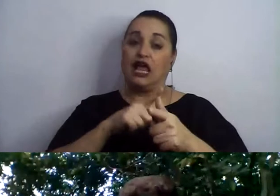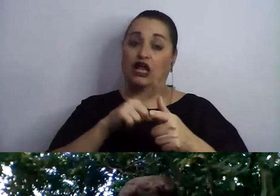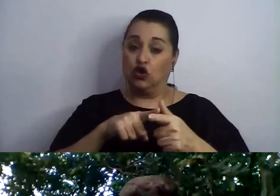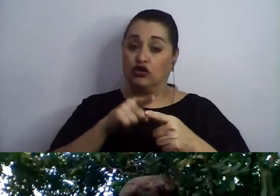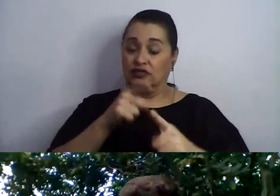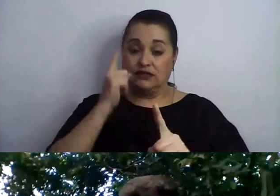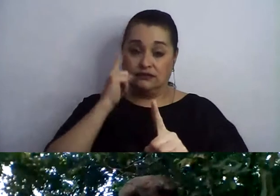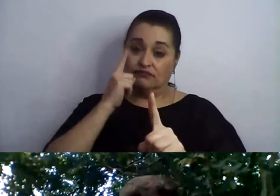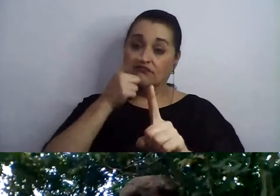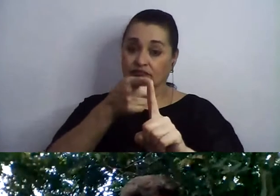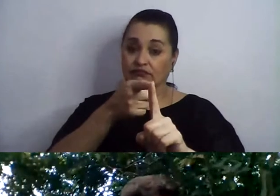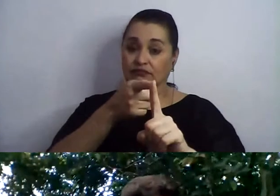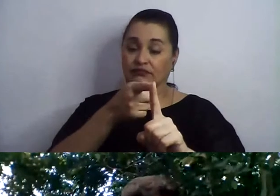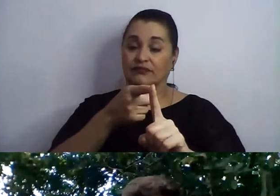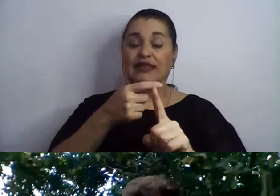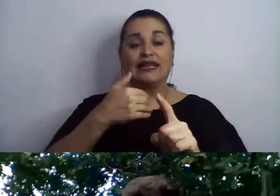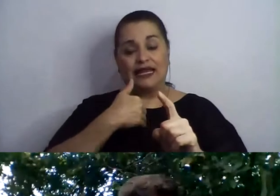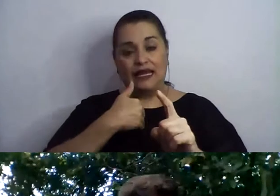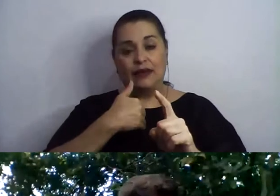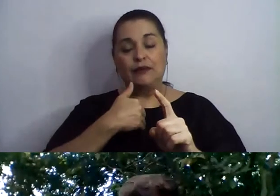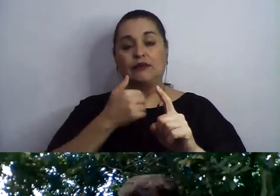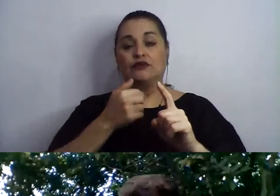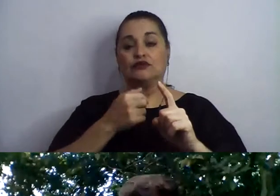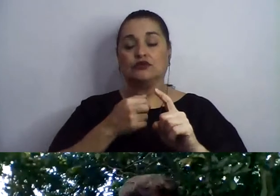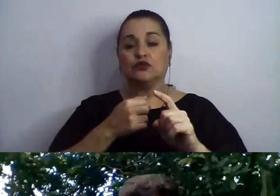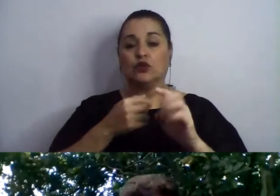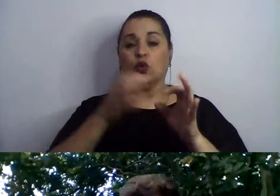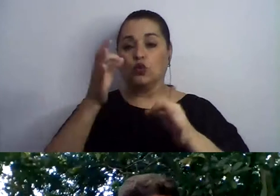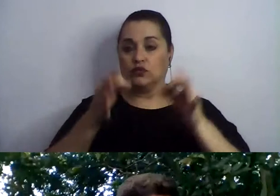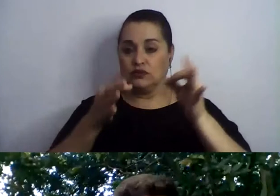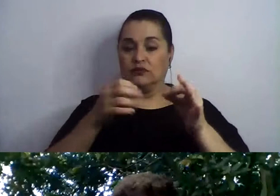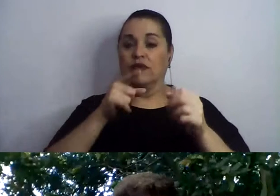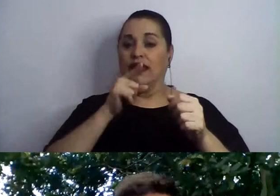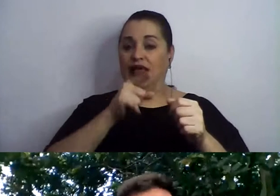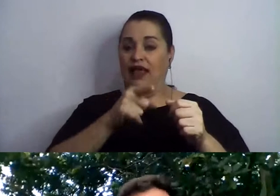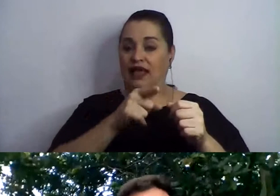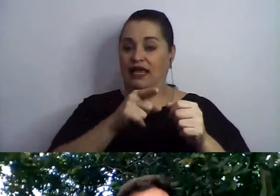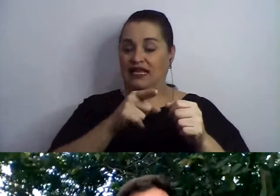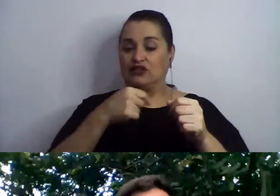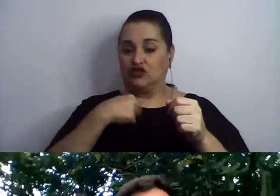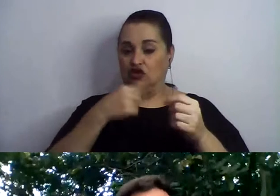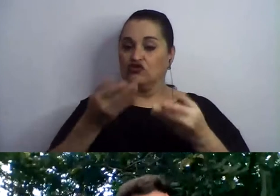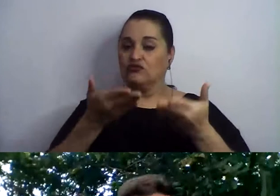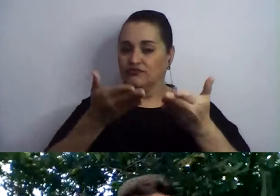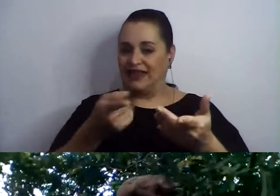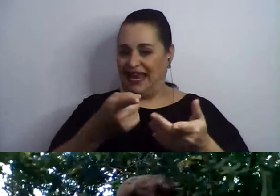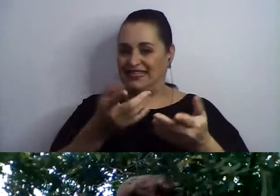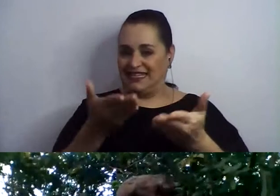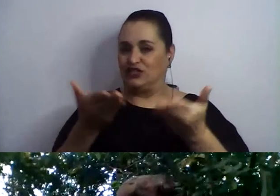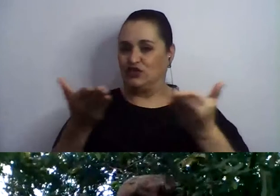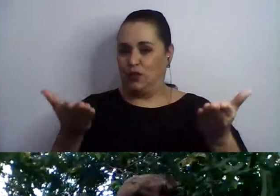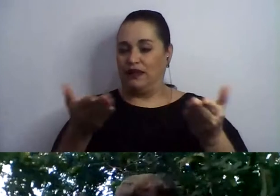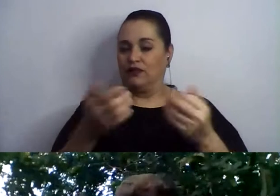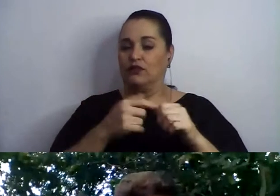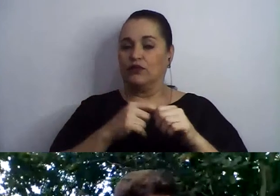sentido hemos tenido este justamente este generamos ese instrumento